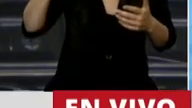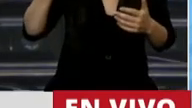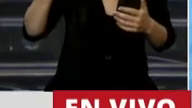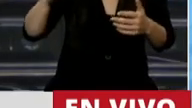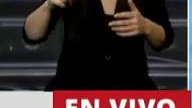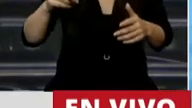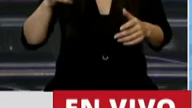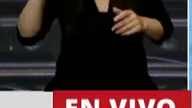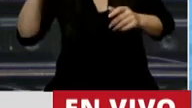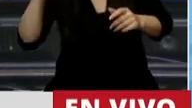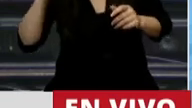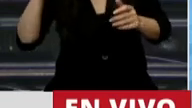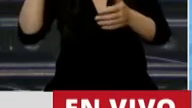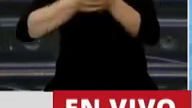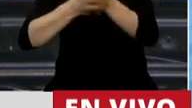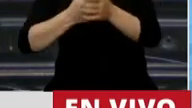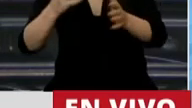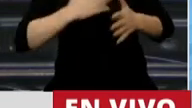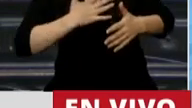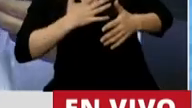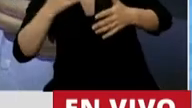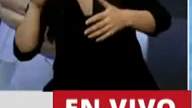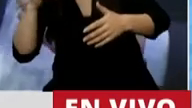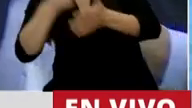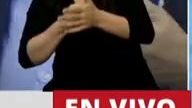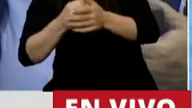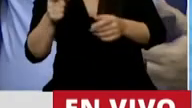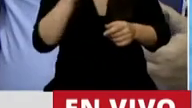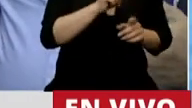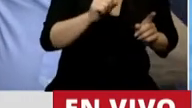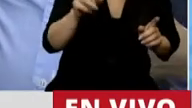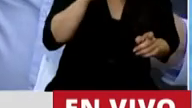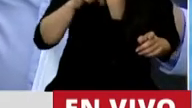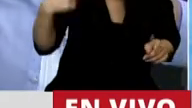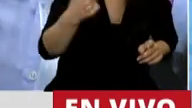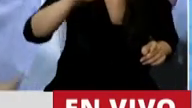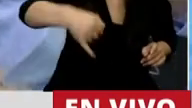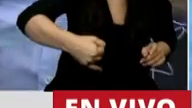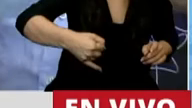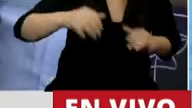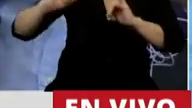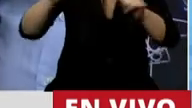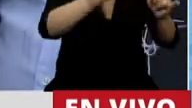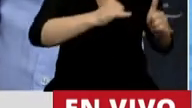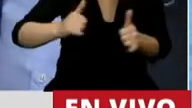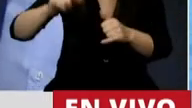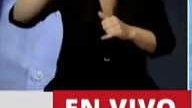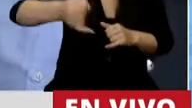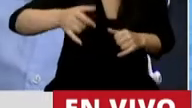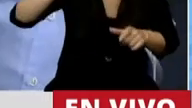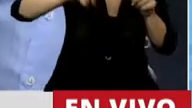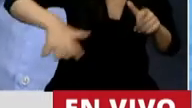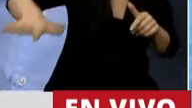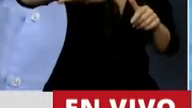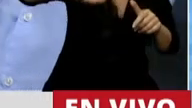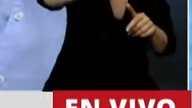son de nadie. Me parece que principalmente que son de las mujeres, son de los jóvenes, de esa juventud de los barrios, que en